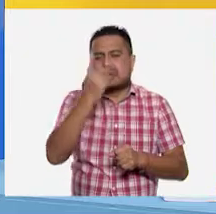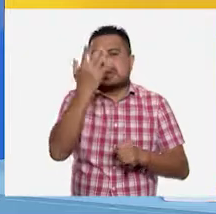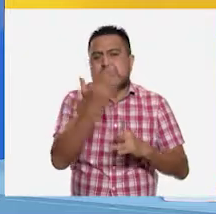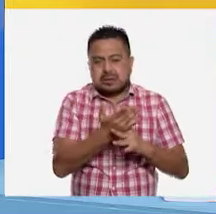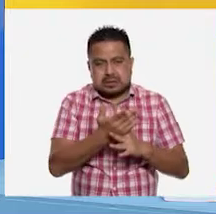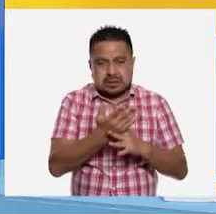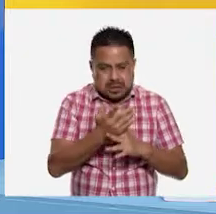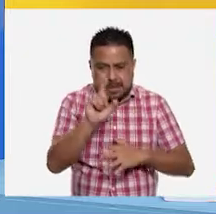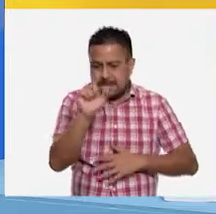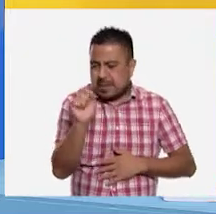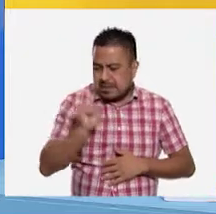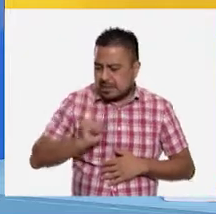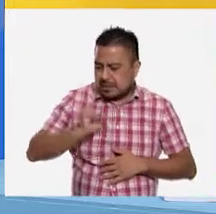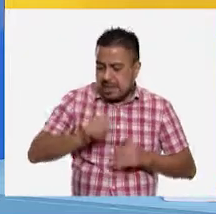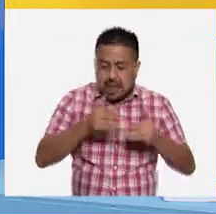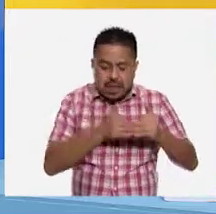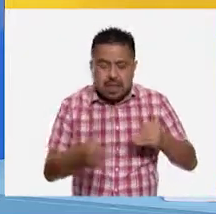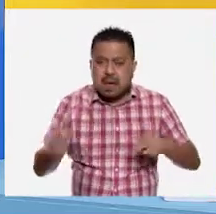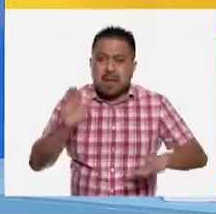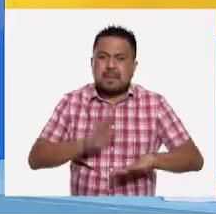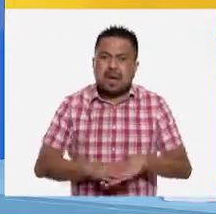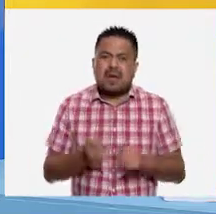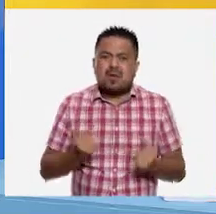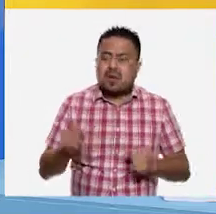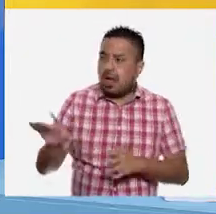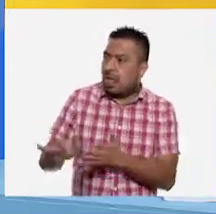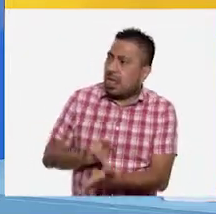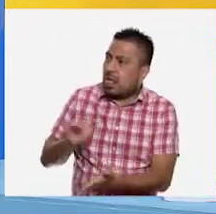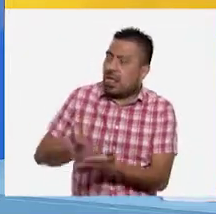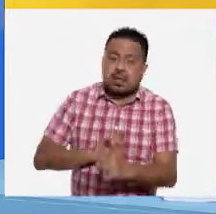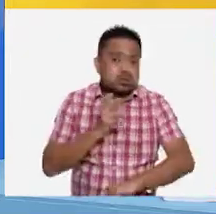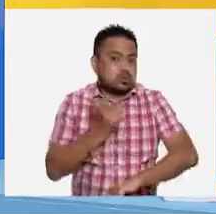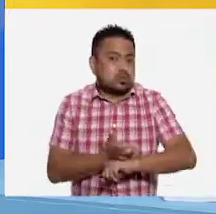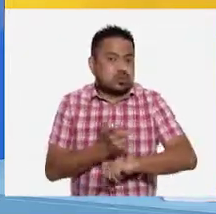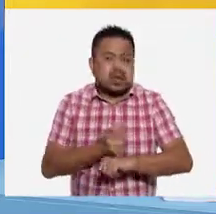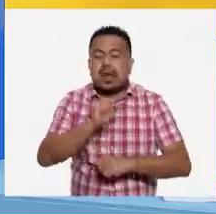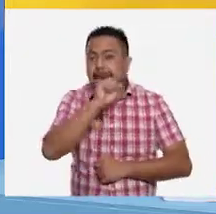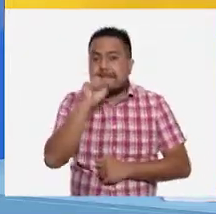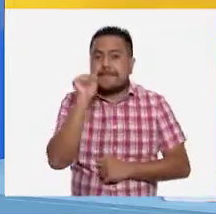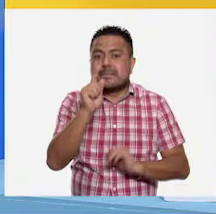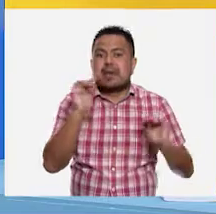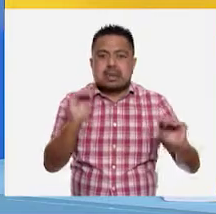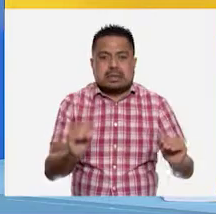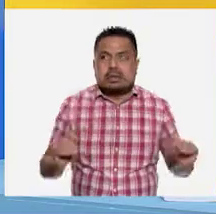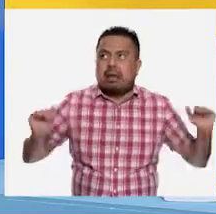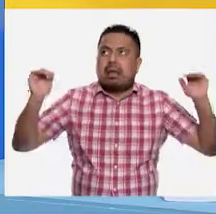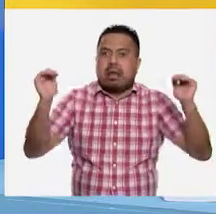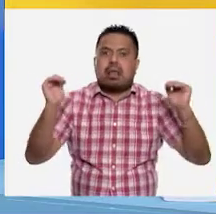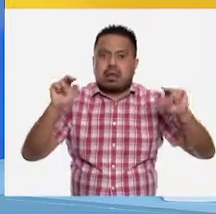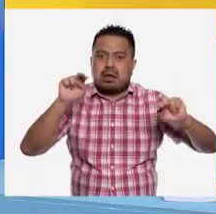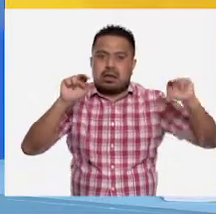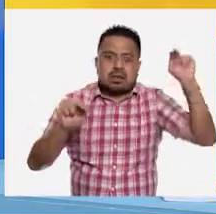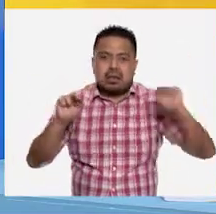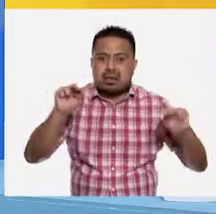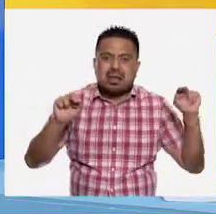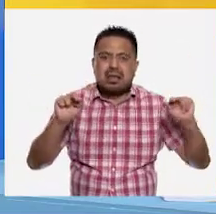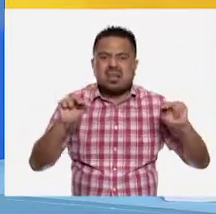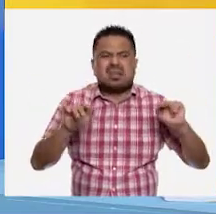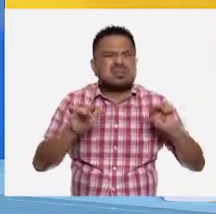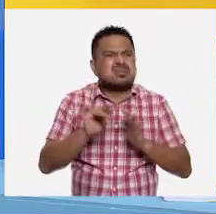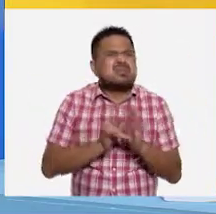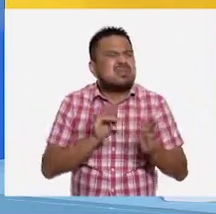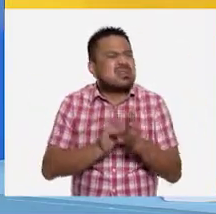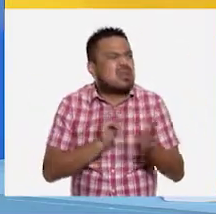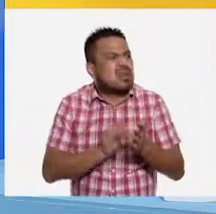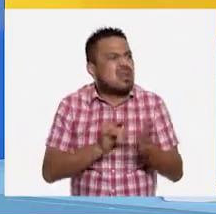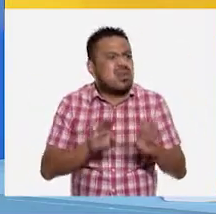XX, como consecuencia de la fuerte influencia cultural de Estados Unidos y del ascenso de las clases medias que buscaban una alternativa